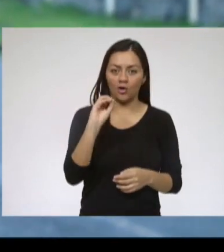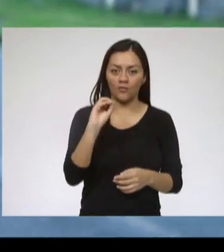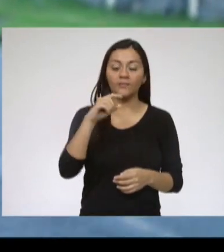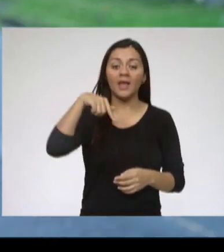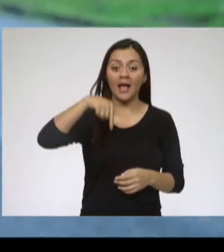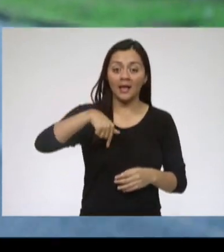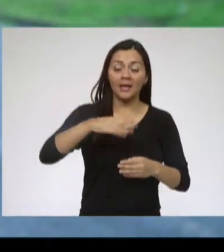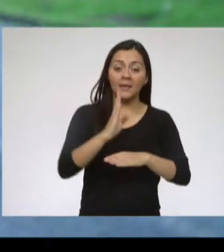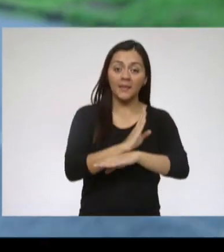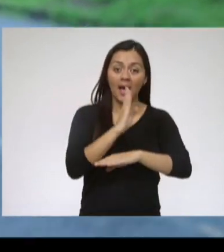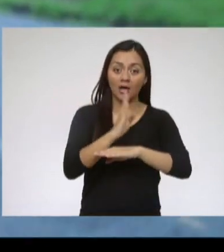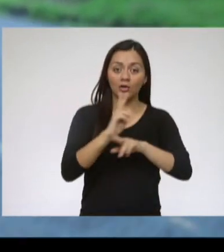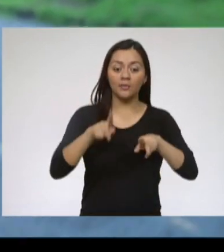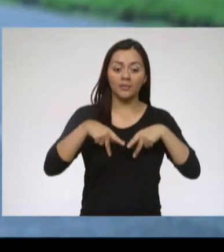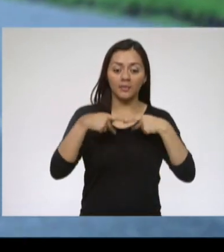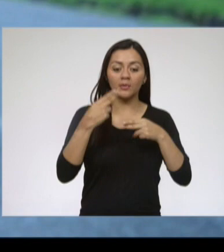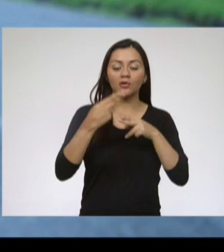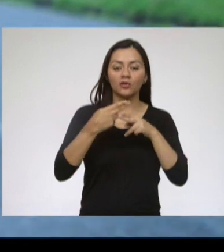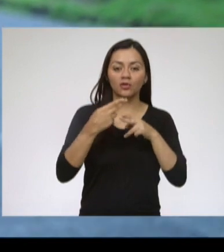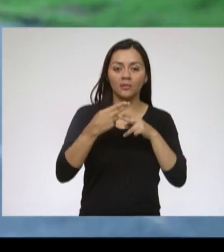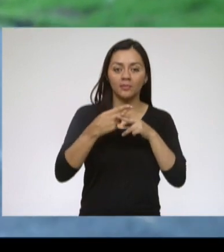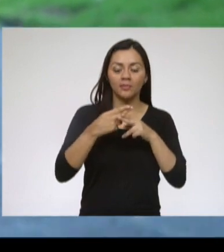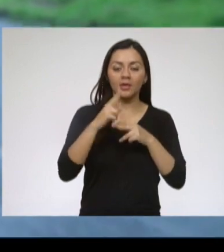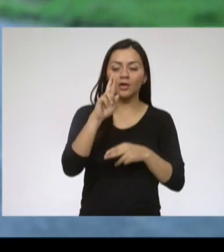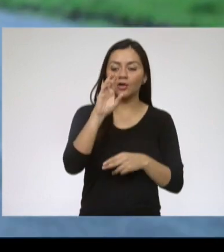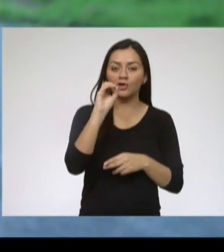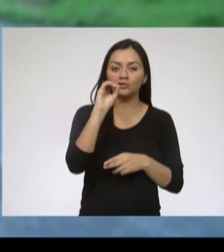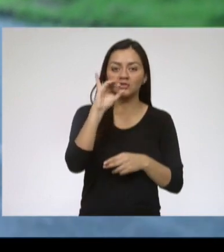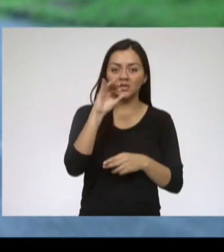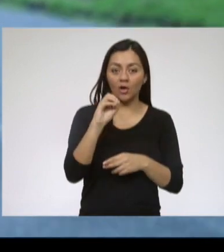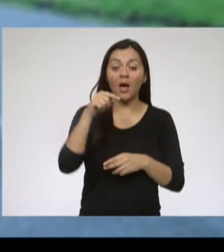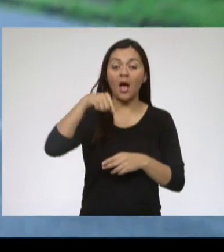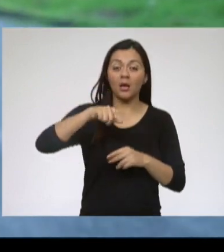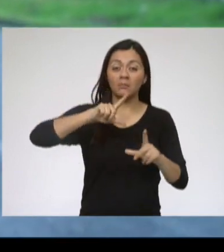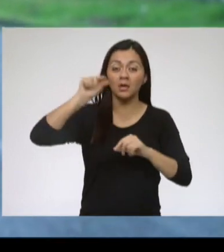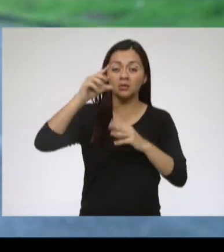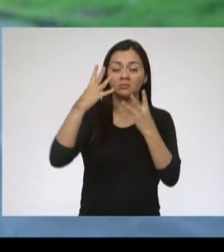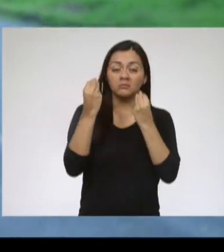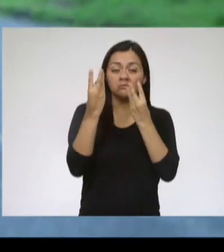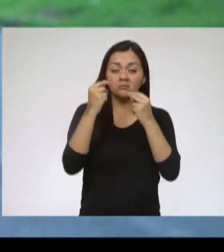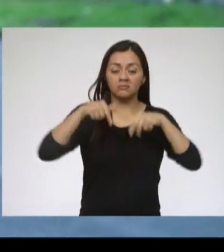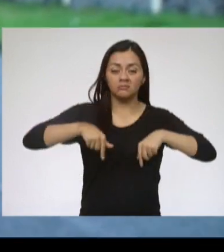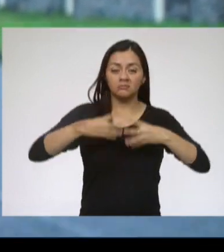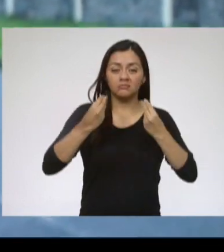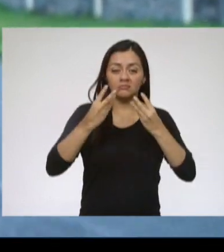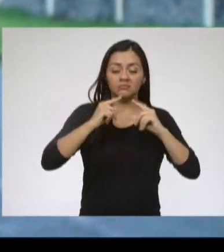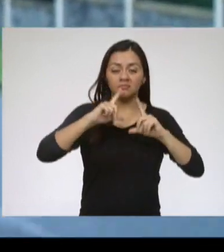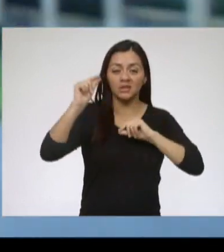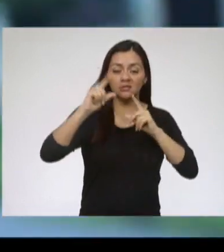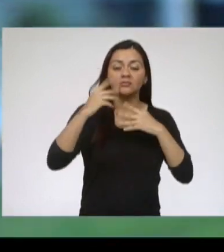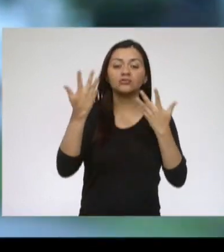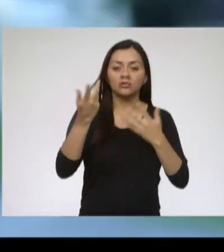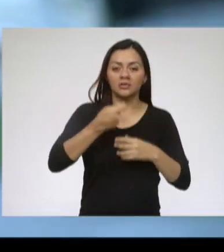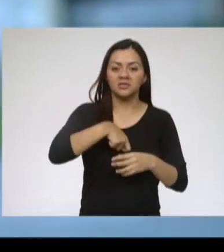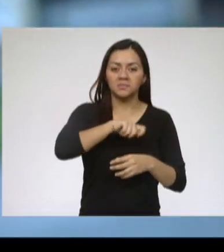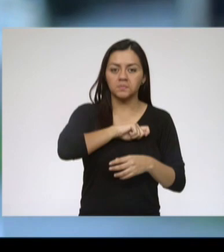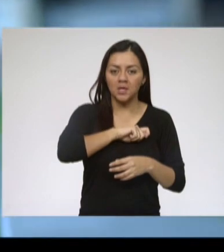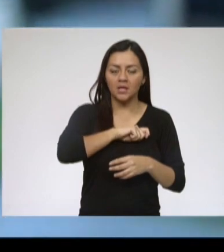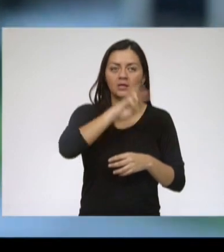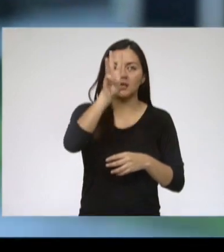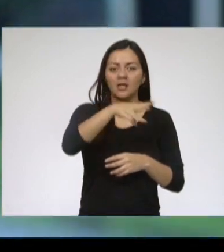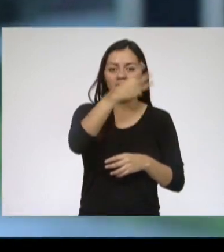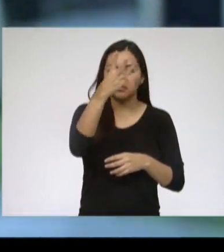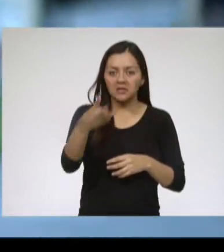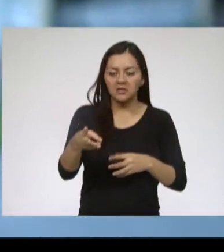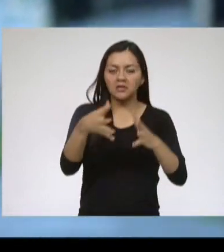entonces, aquí es donde más hay más personas que han migrado hacia otros países, como son Estados Unidos, España, Inglaterra, todos